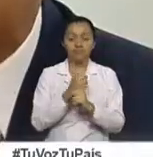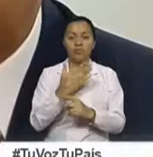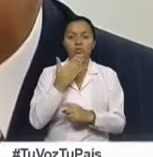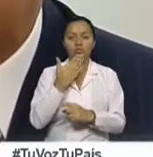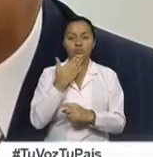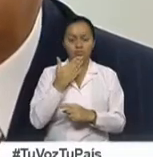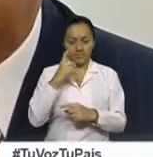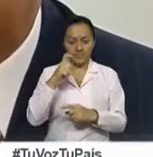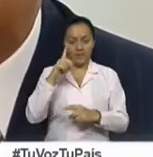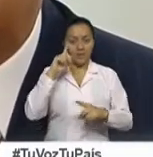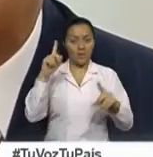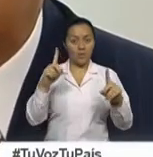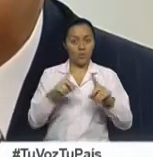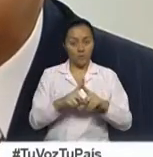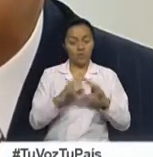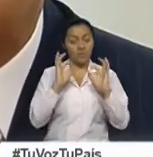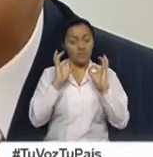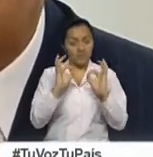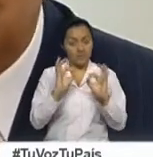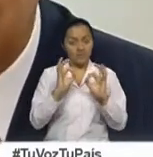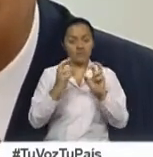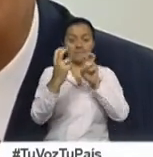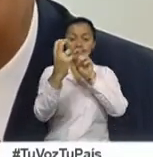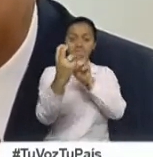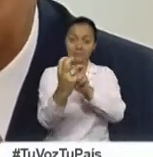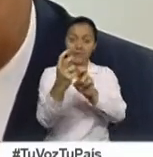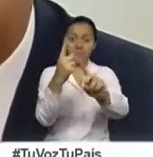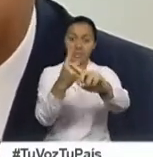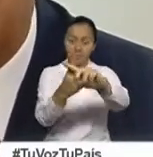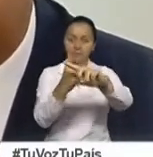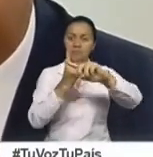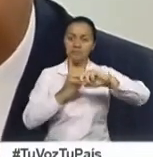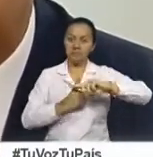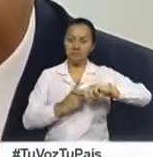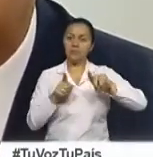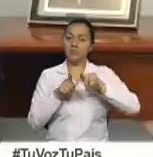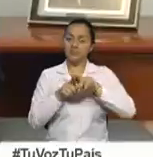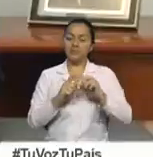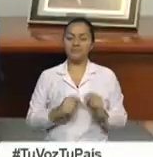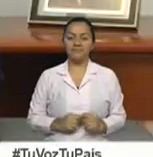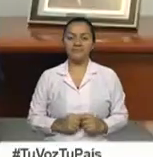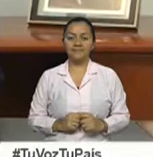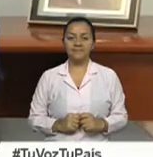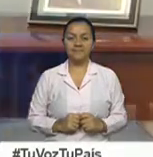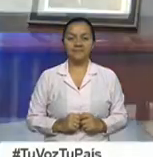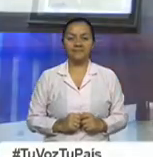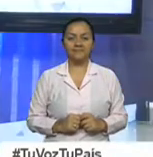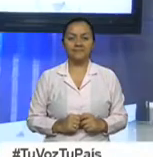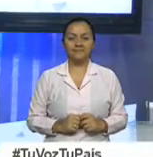un trato por el buen trato. Lo repito, un trato por el buen trato.